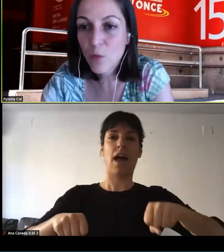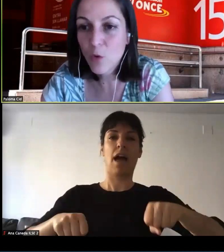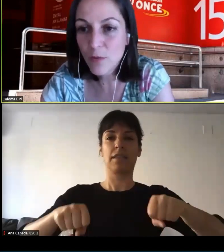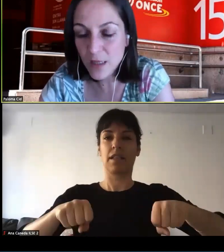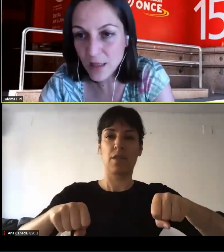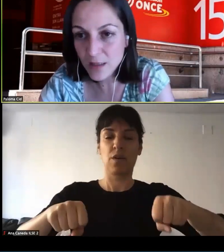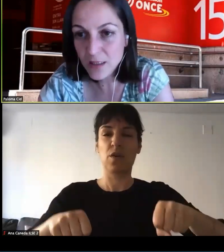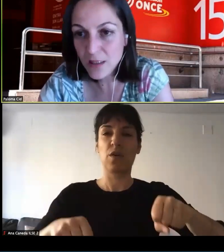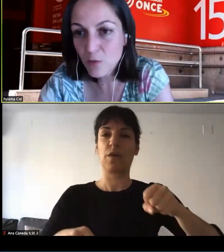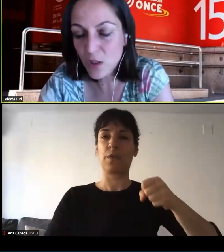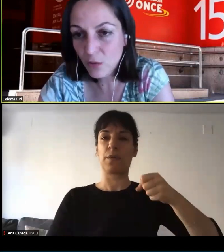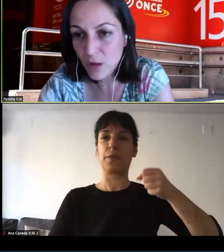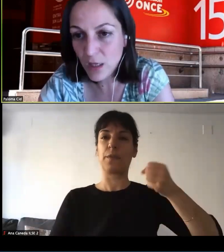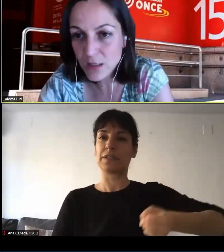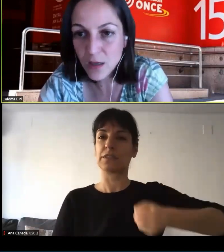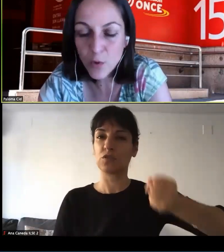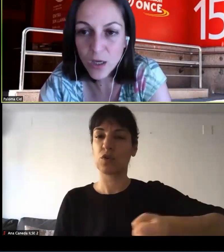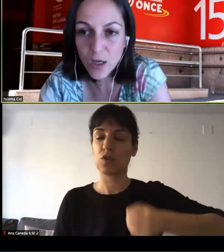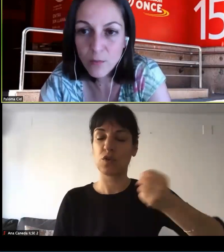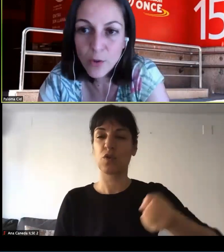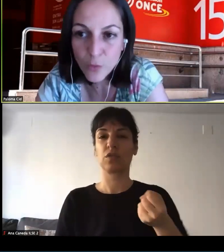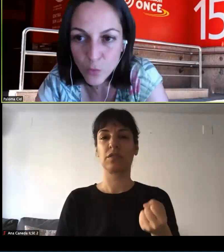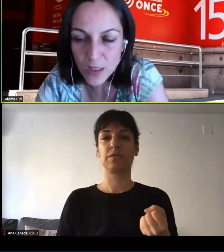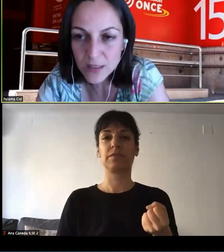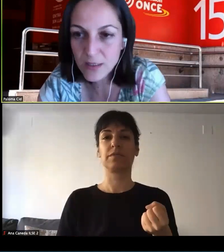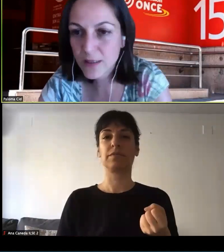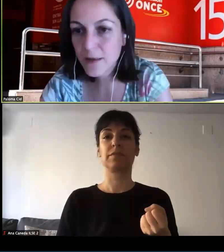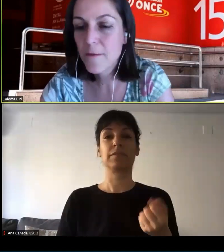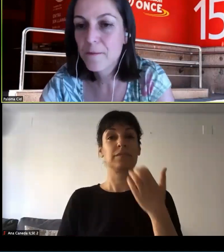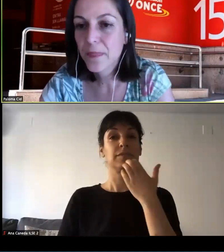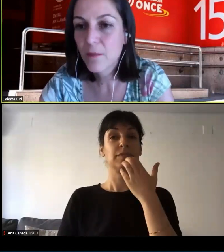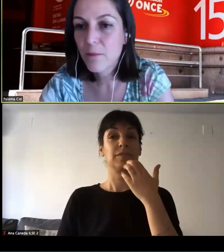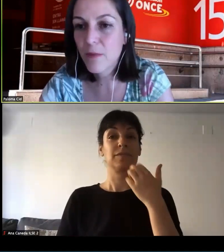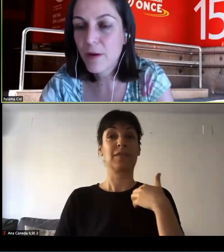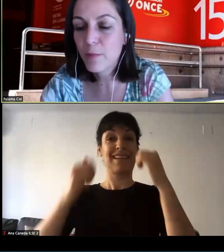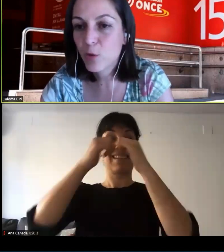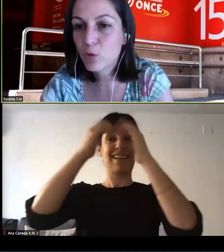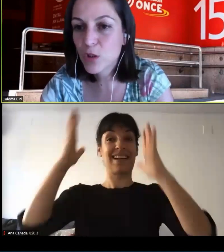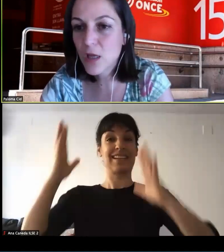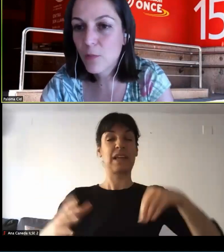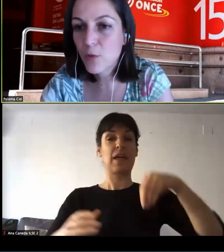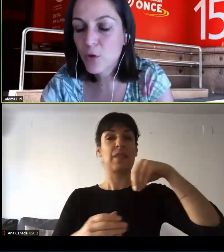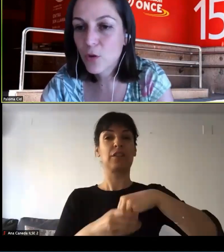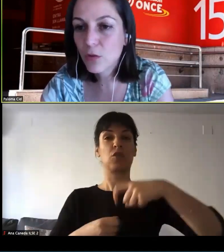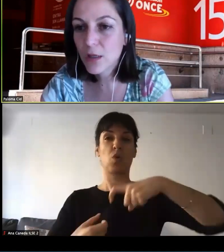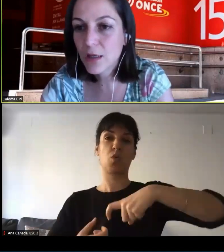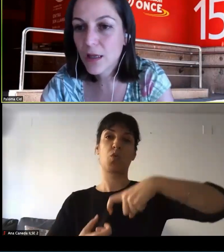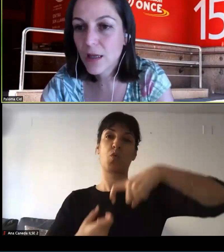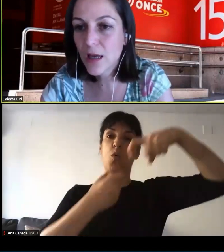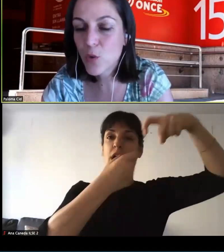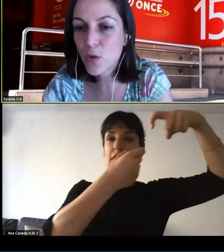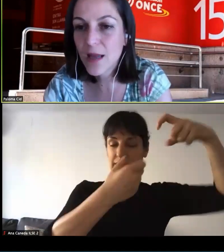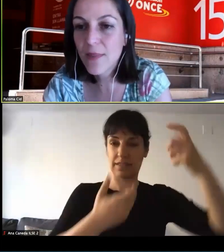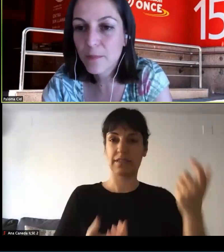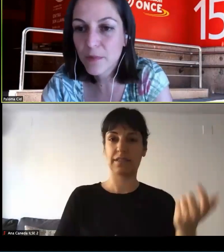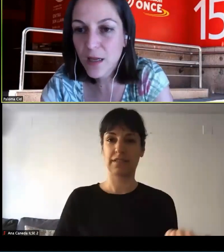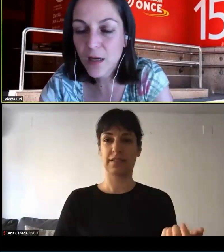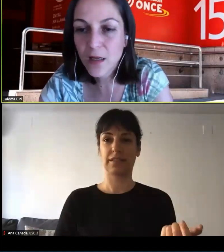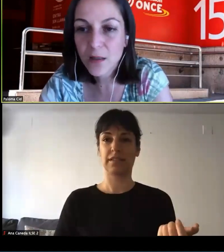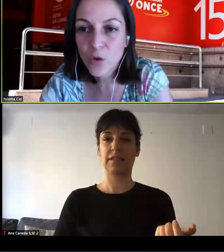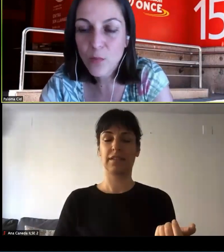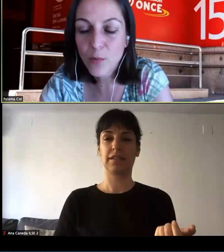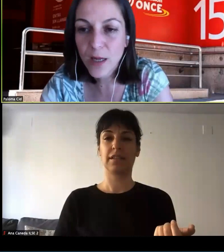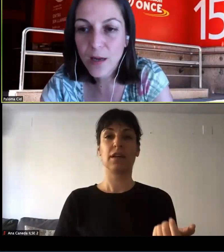con la movilidad si estamos dentro de casa, por ejemplo, grúas. Va a haber productos de apoyo que ayuden a adaptar